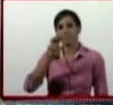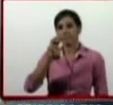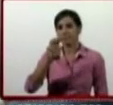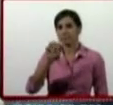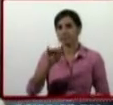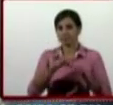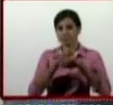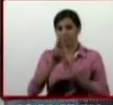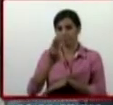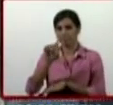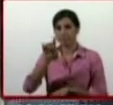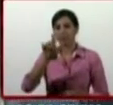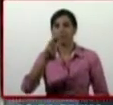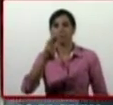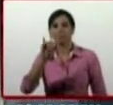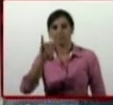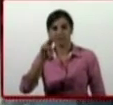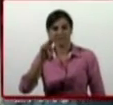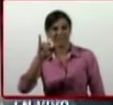está Palminio.